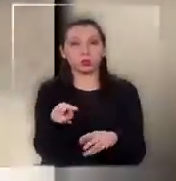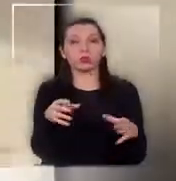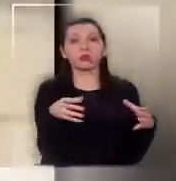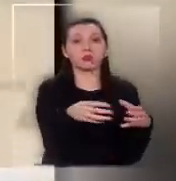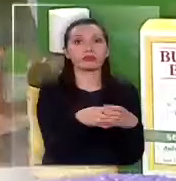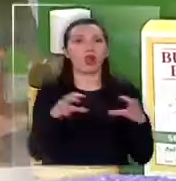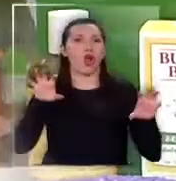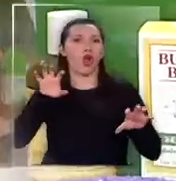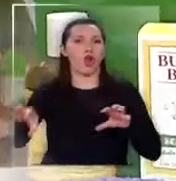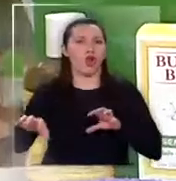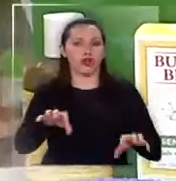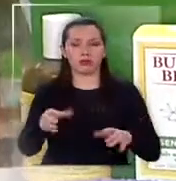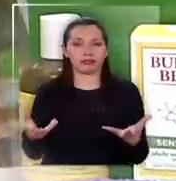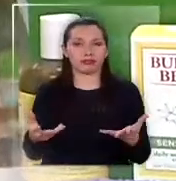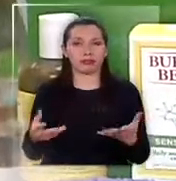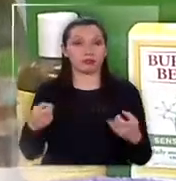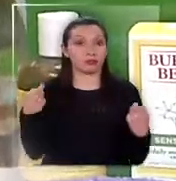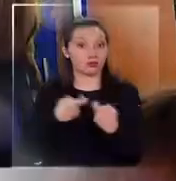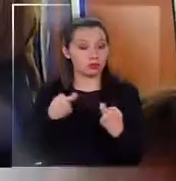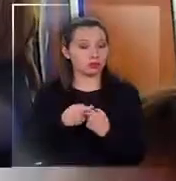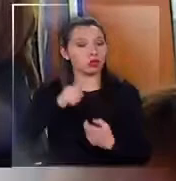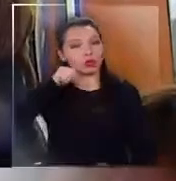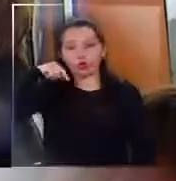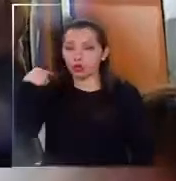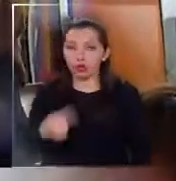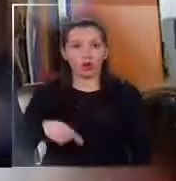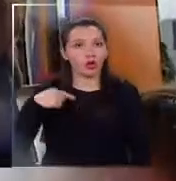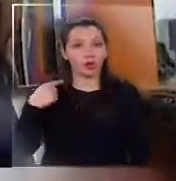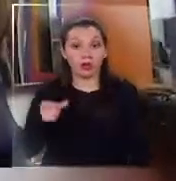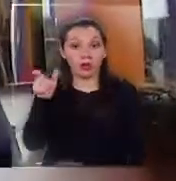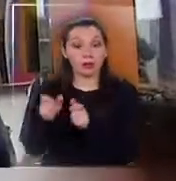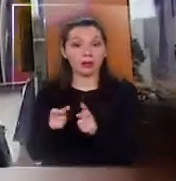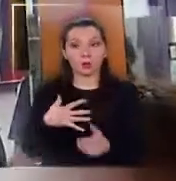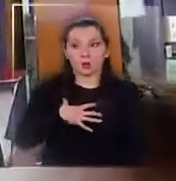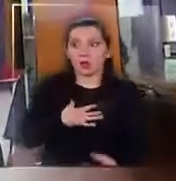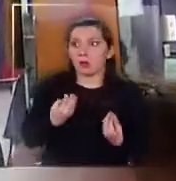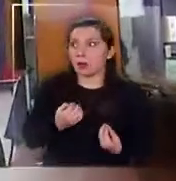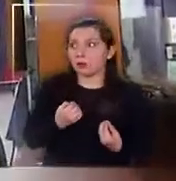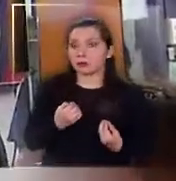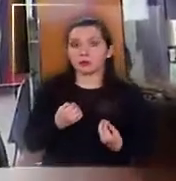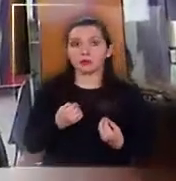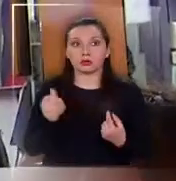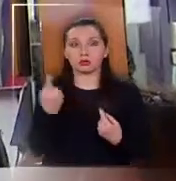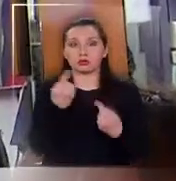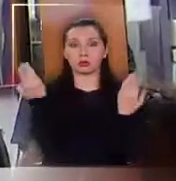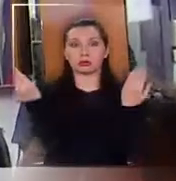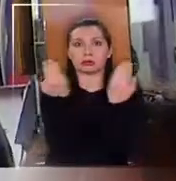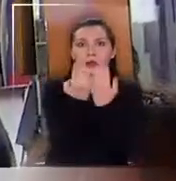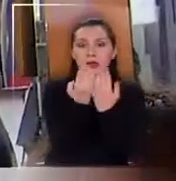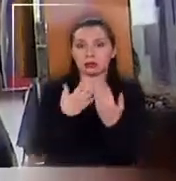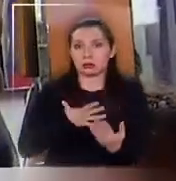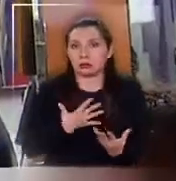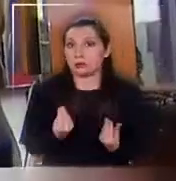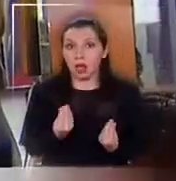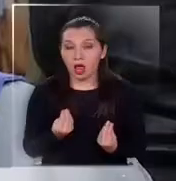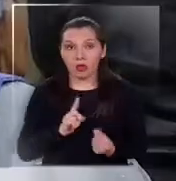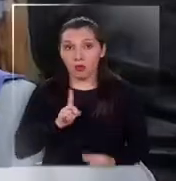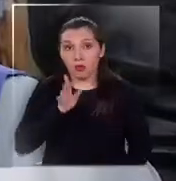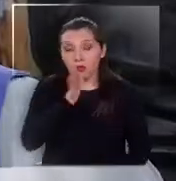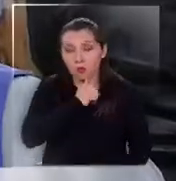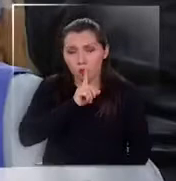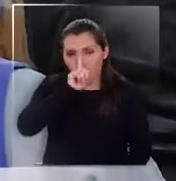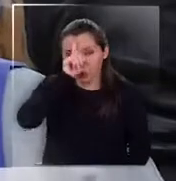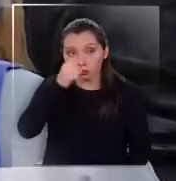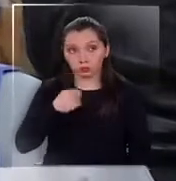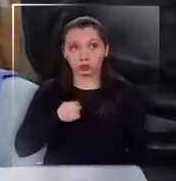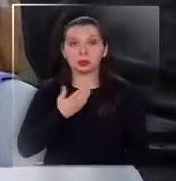los conflictos, las peleas, es diario eso. Los clientes se asustan, preguntan qué es lo que pasa, nosotros cerramos las puertas, los da miedo. No estamos acostumbrados. Hasta a